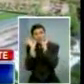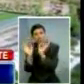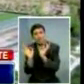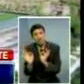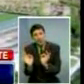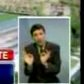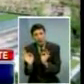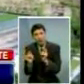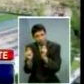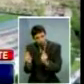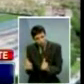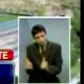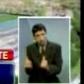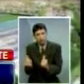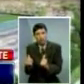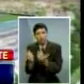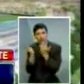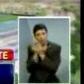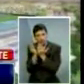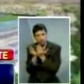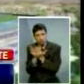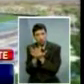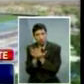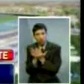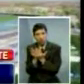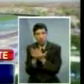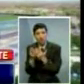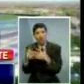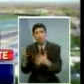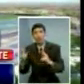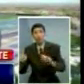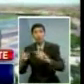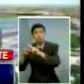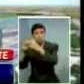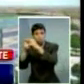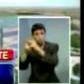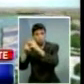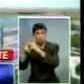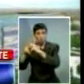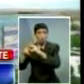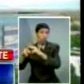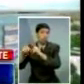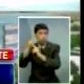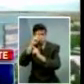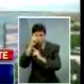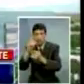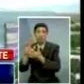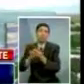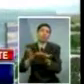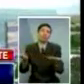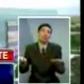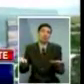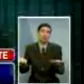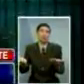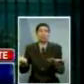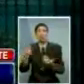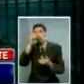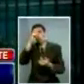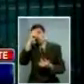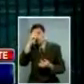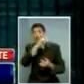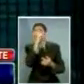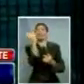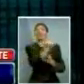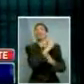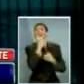de determinadas especialidades, ¿no?, para la construcción de los edificios. En el sentido de que estos son los hospitales en términos